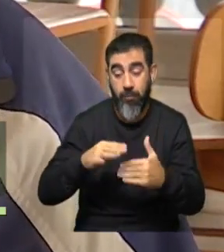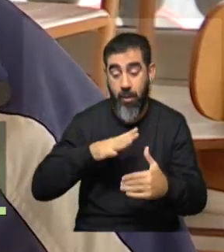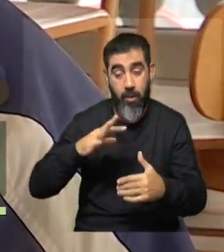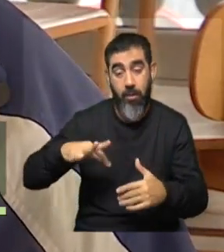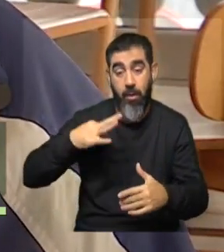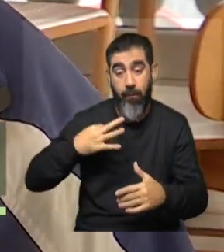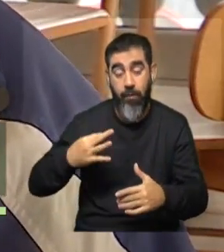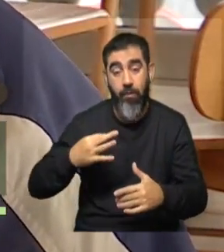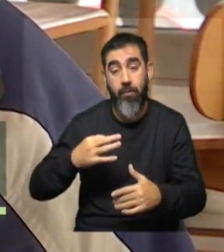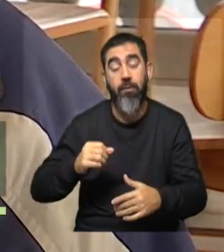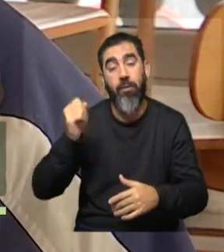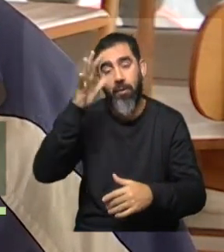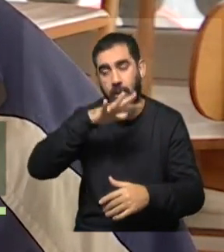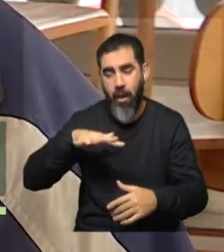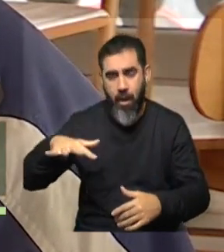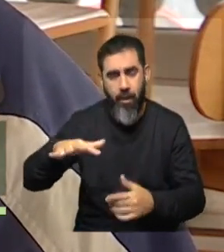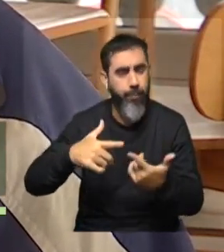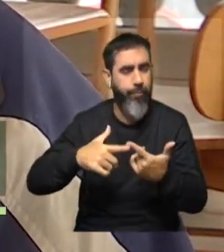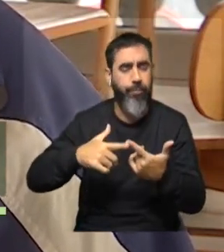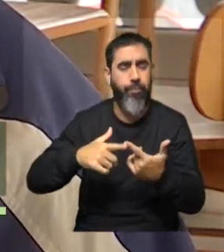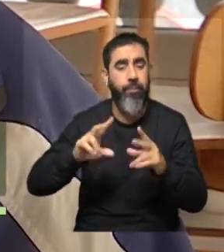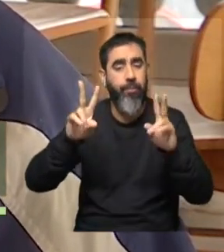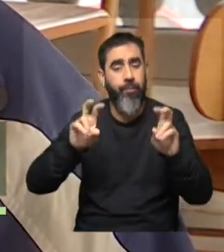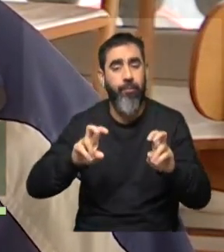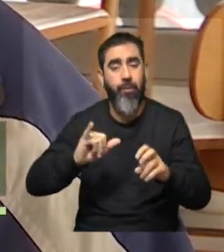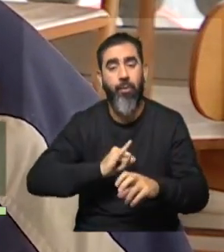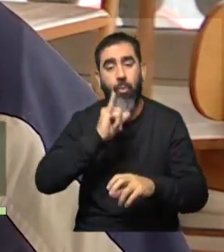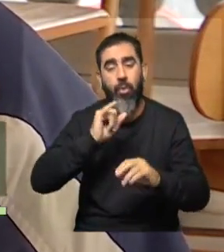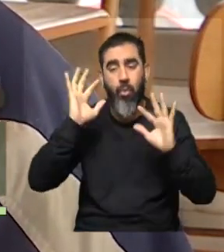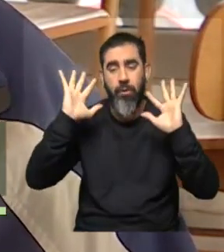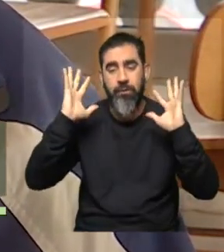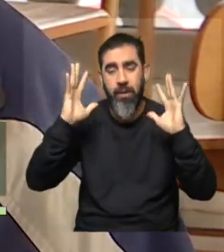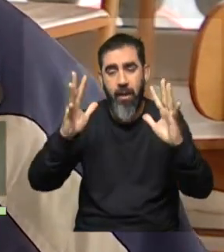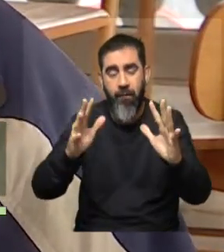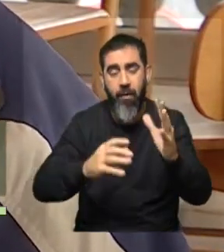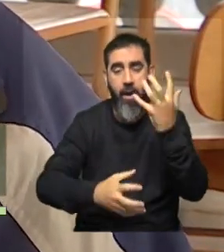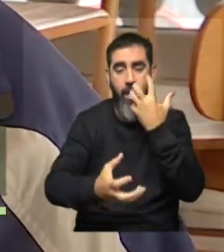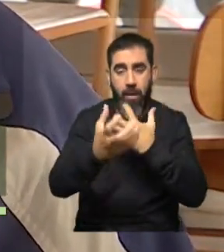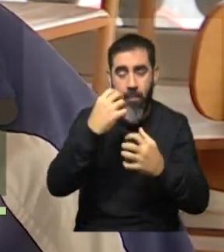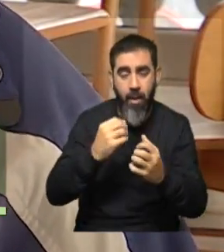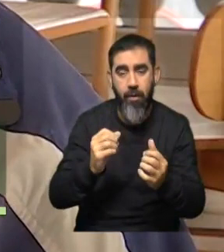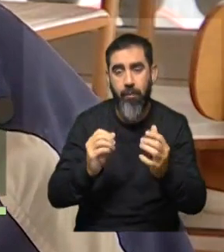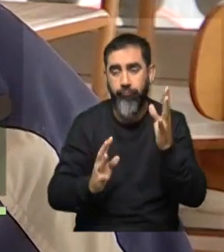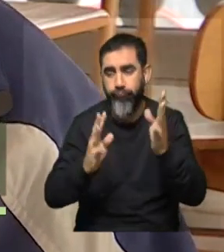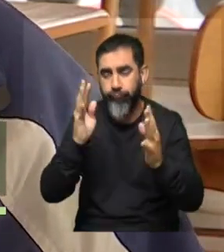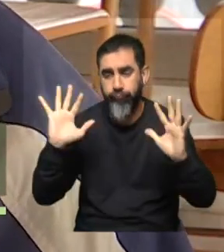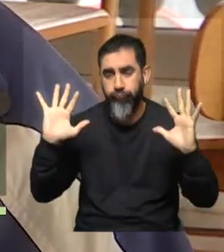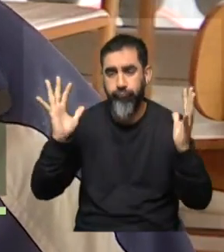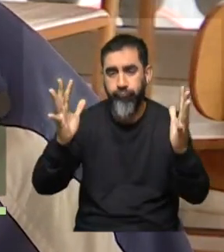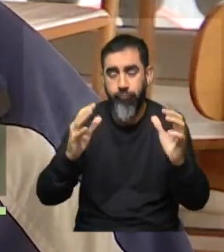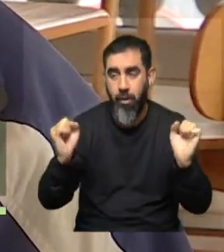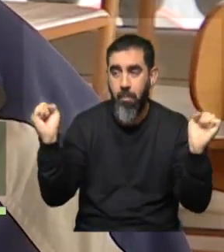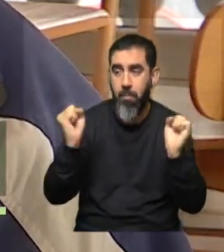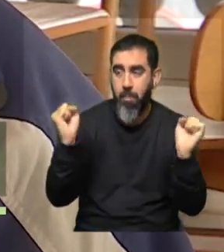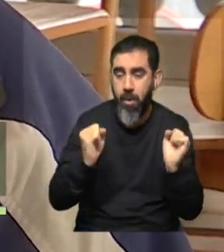no los alcampo todo el tema de bueno el cuento de la selva los animales la fauna nuestros